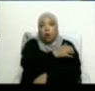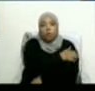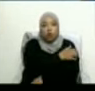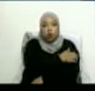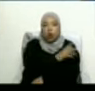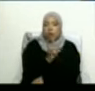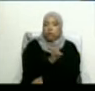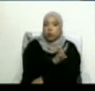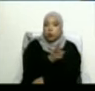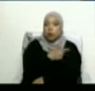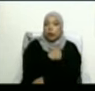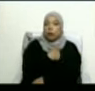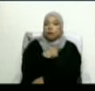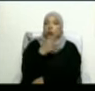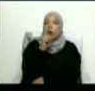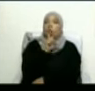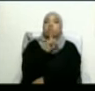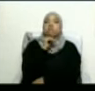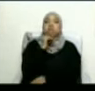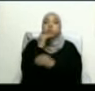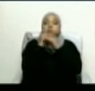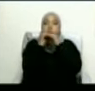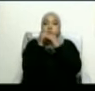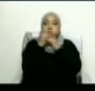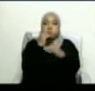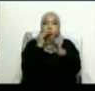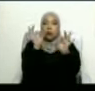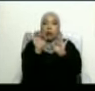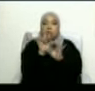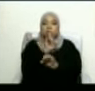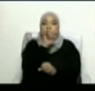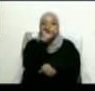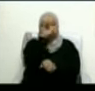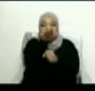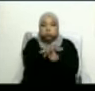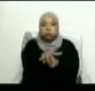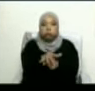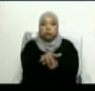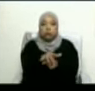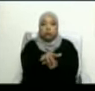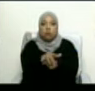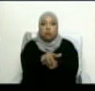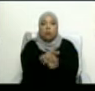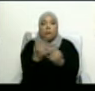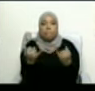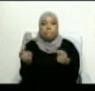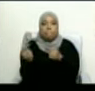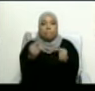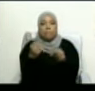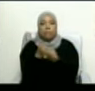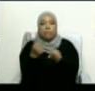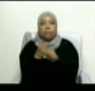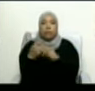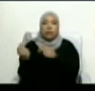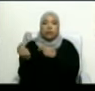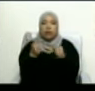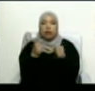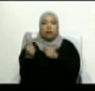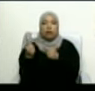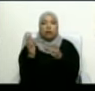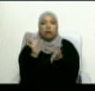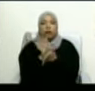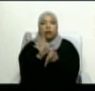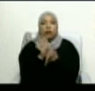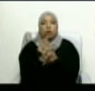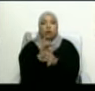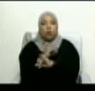hoy estén mudos. Finalmente indicó que la Alianza del Lápiz iniciará una gran campaña educativa por todo el territorio nacional a